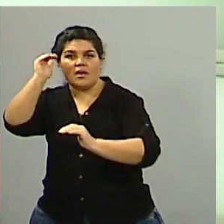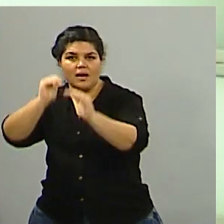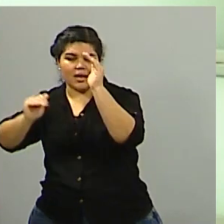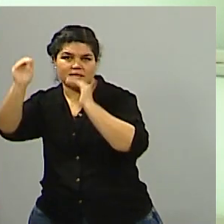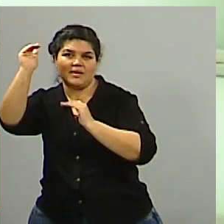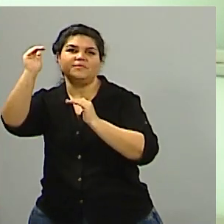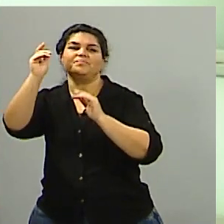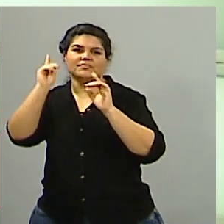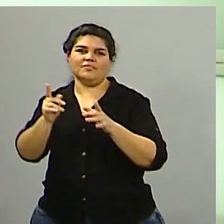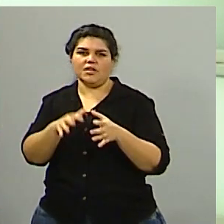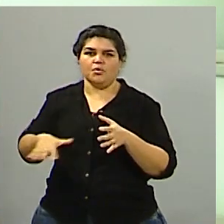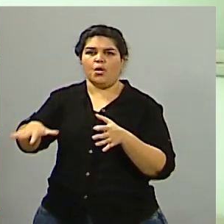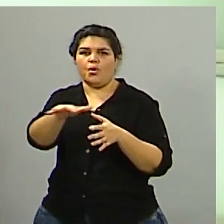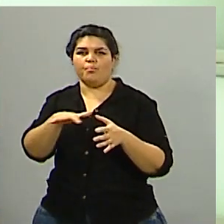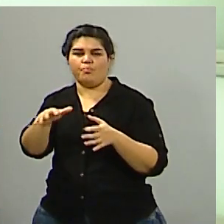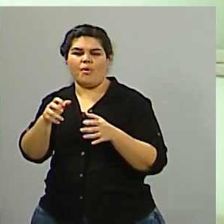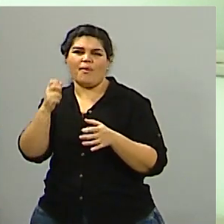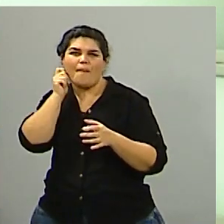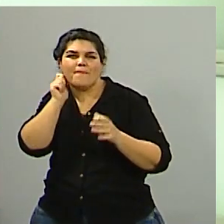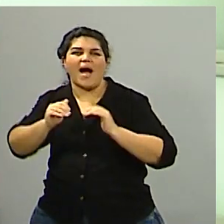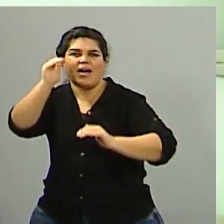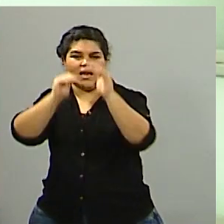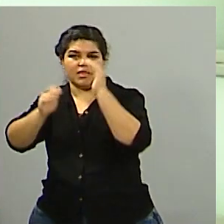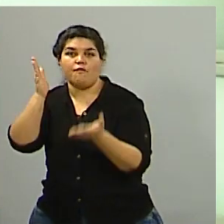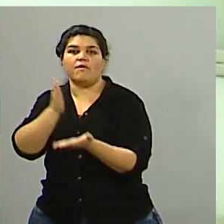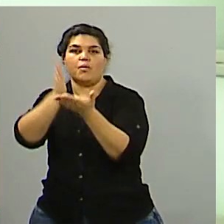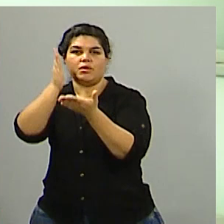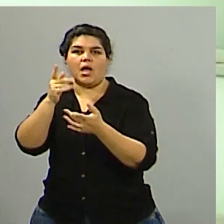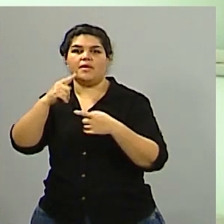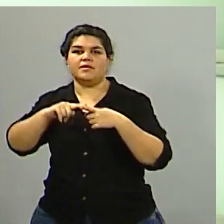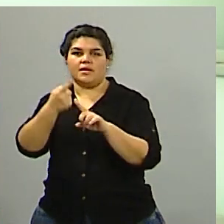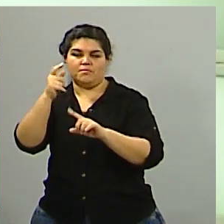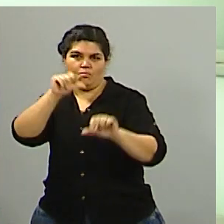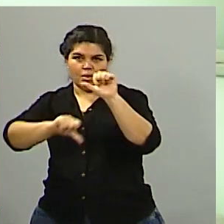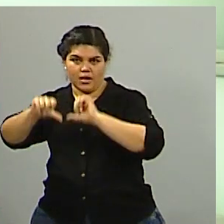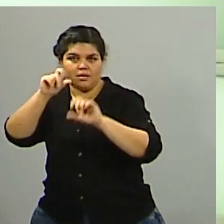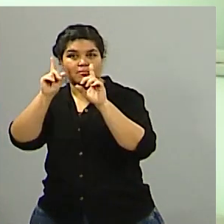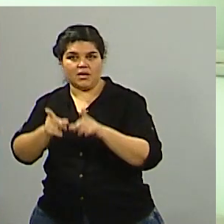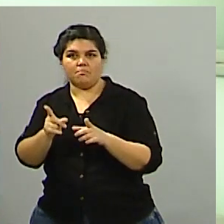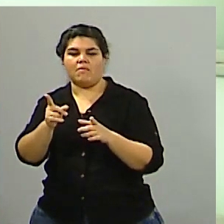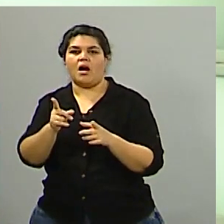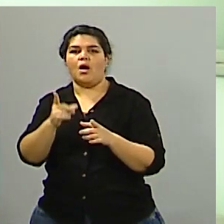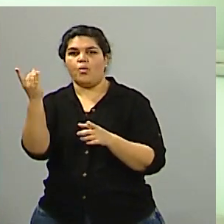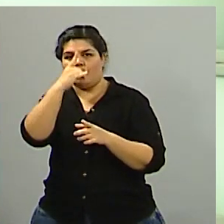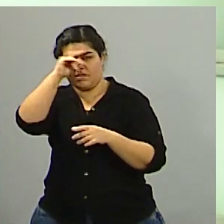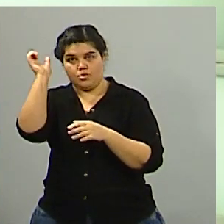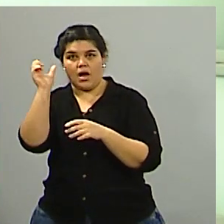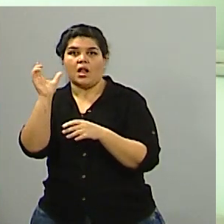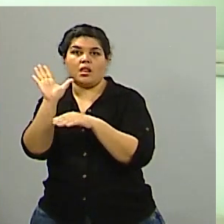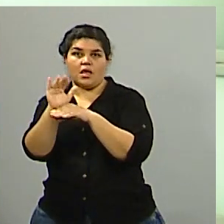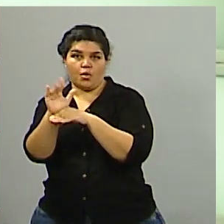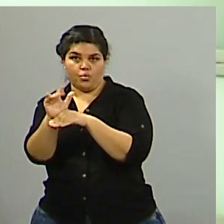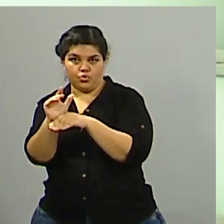Envejecimiento Poblacional de la Universidad, de la Facultad de Ciencias Políticas y Sociales de la Universidad Nacional de Cuyo, con la cual hemos hablado en